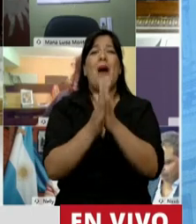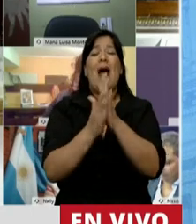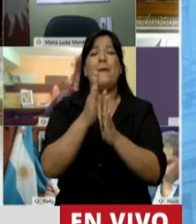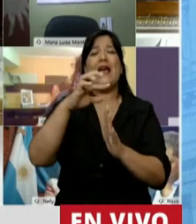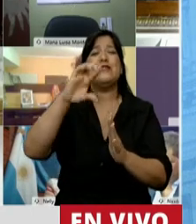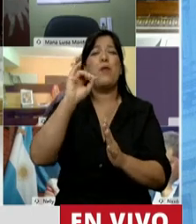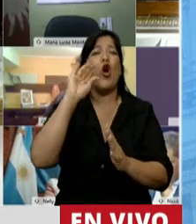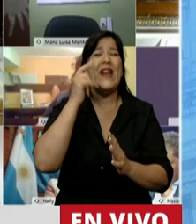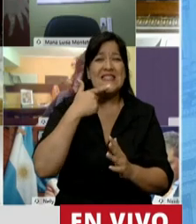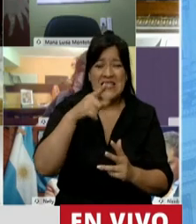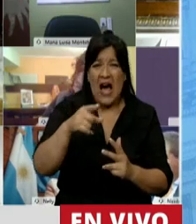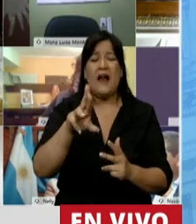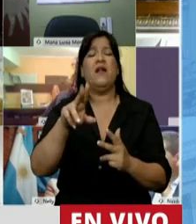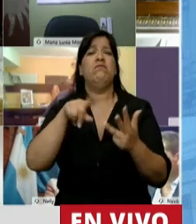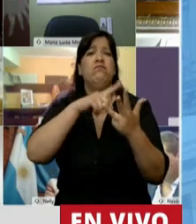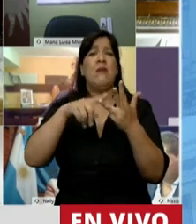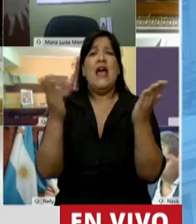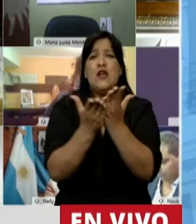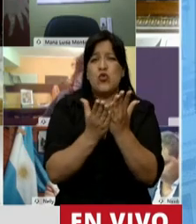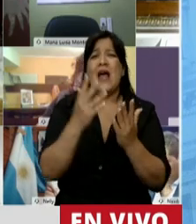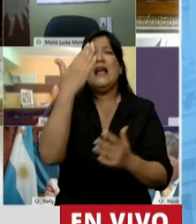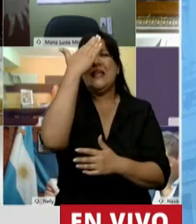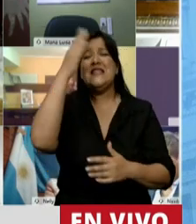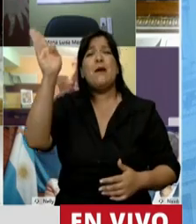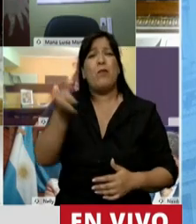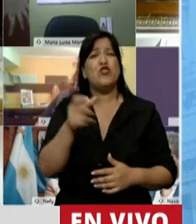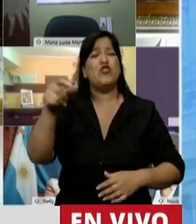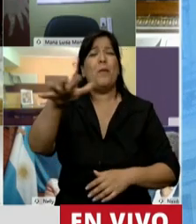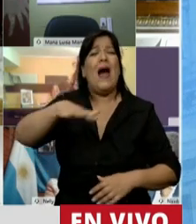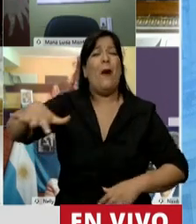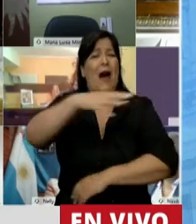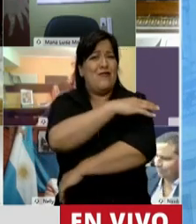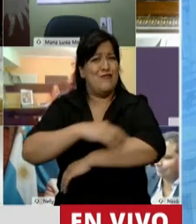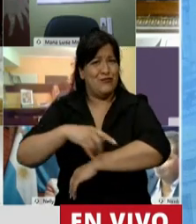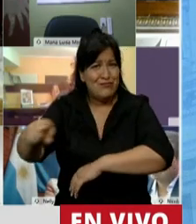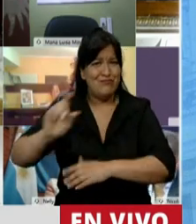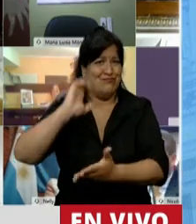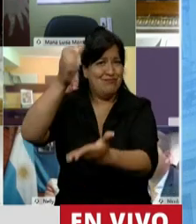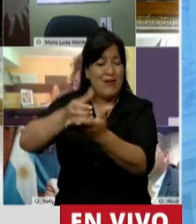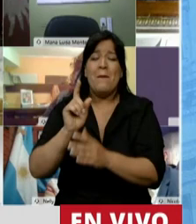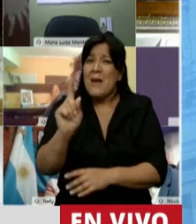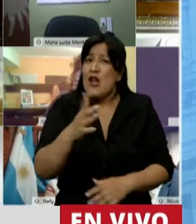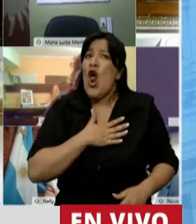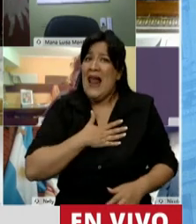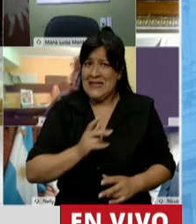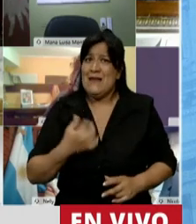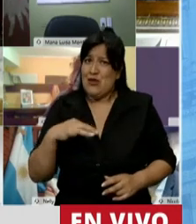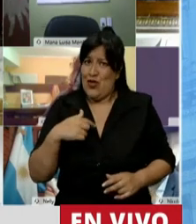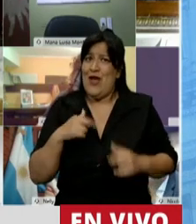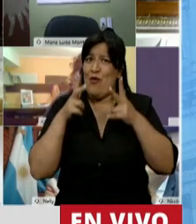Progresar, estudiantes, 15% para los barrios populares. Bueno, yo lamento decirles entonces que el